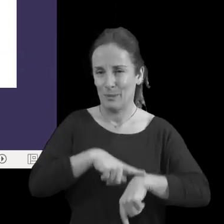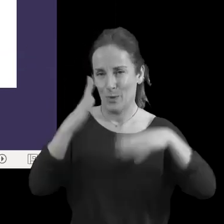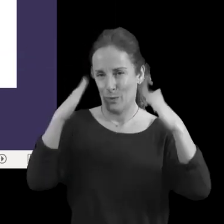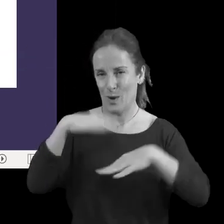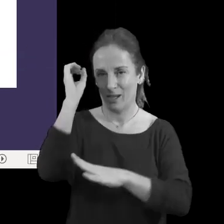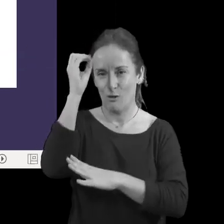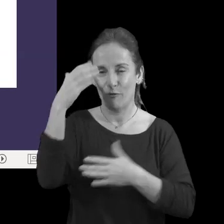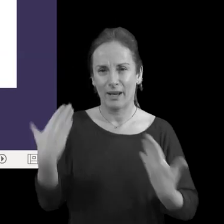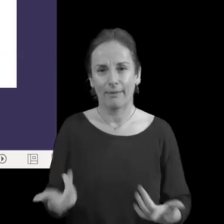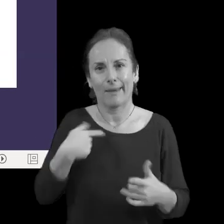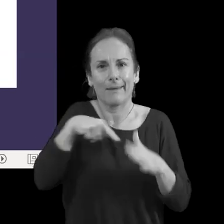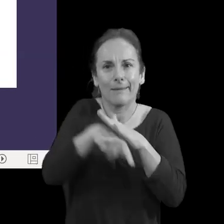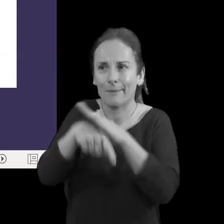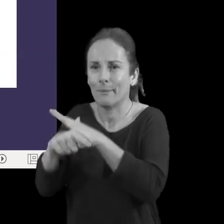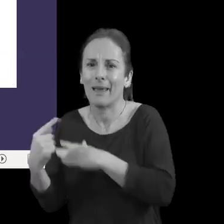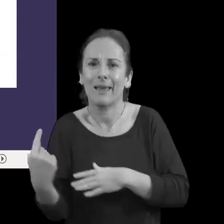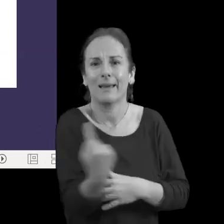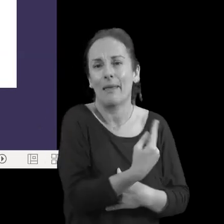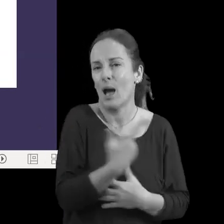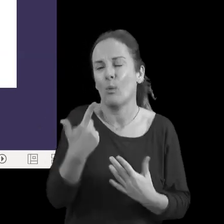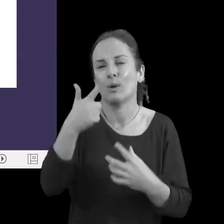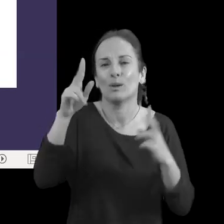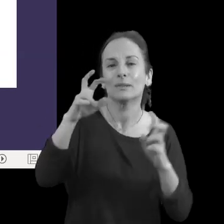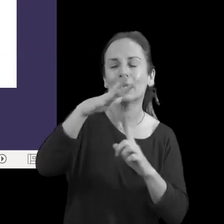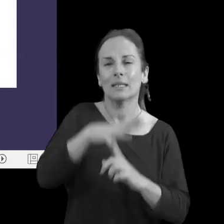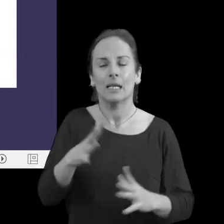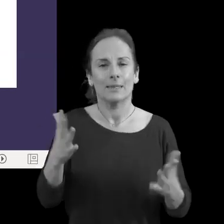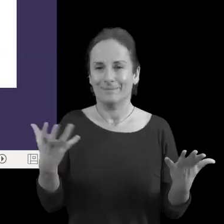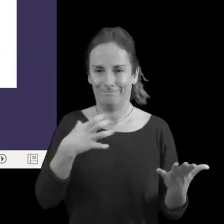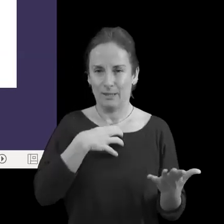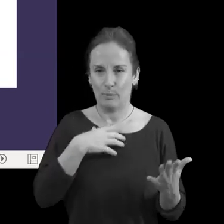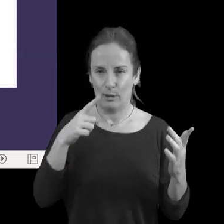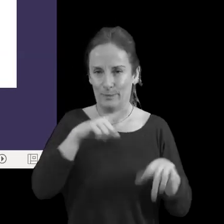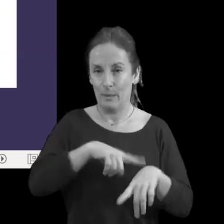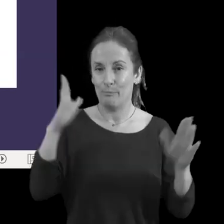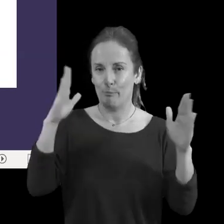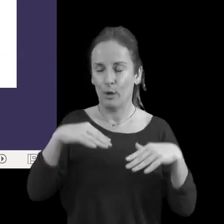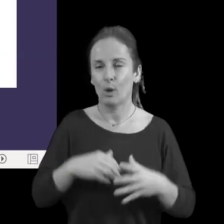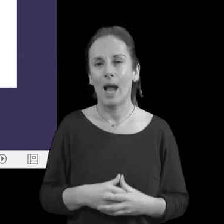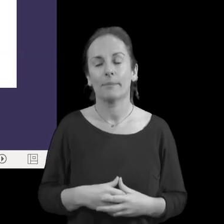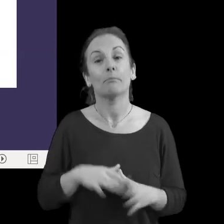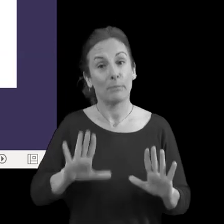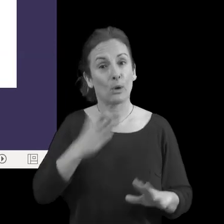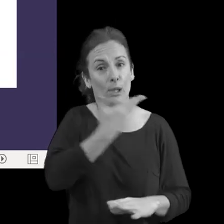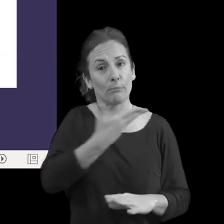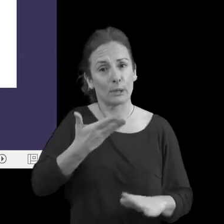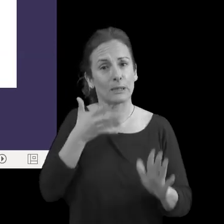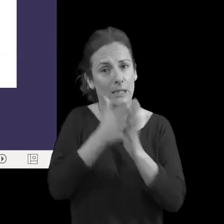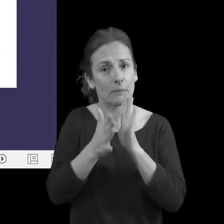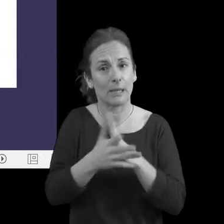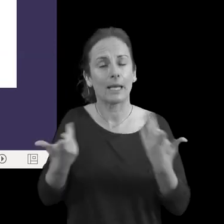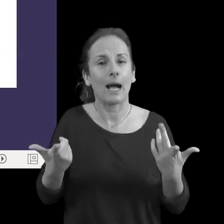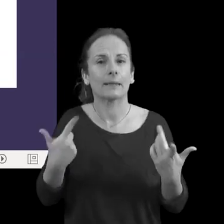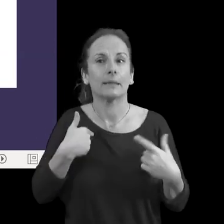violencias, en discriminaciones, en dificultades, sin recordar, por supuesto, nuestras, lo que llamamos en sociología, agencias, ¿no? Las capacidades de